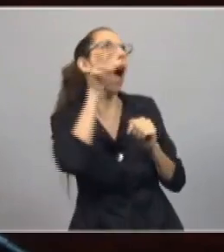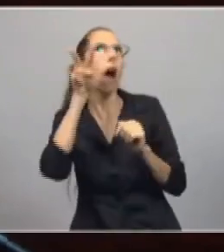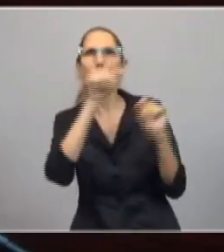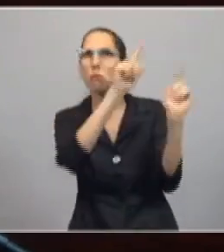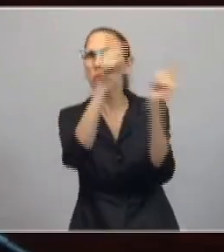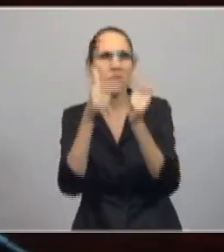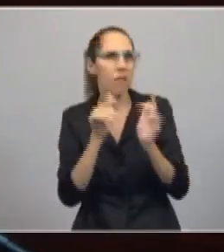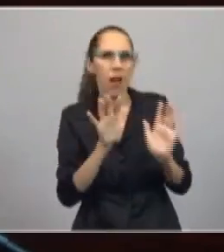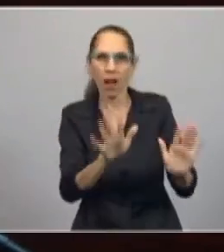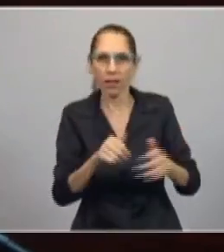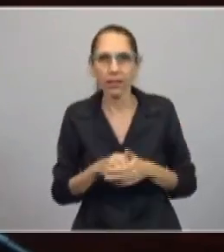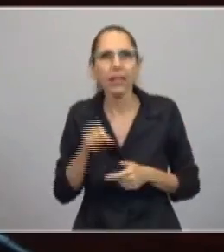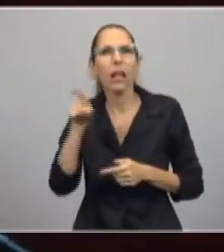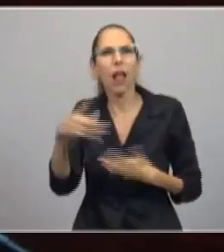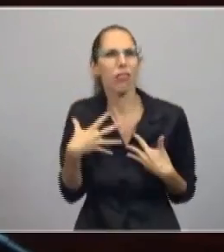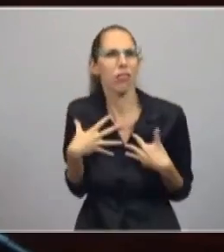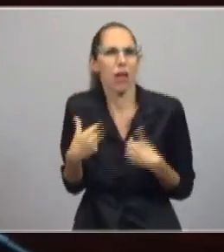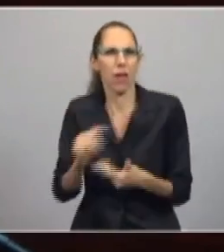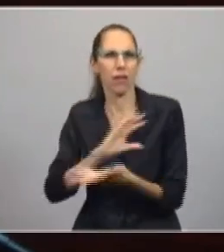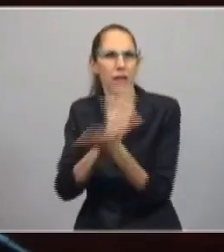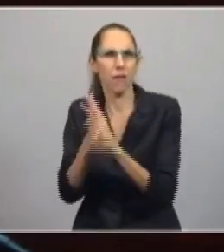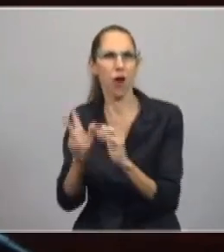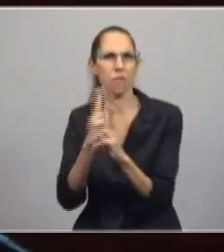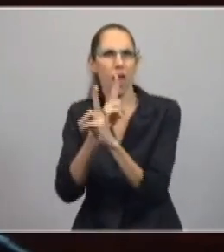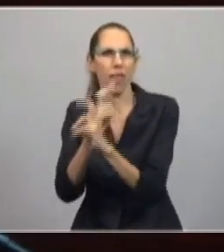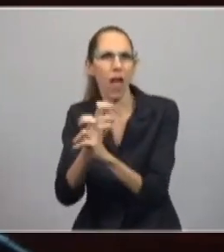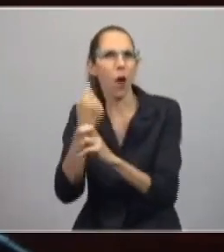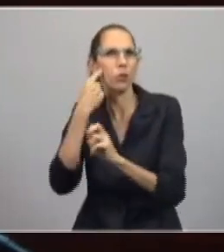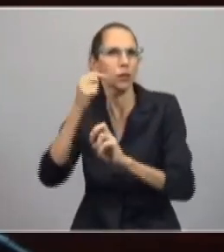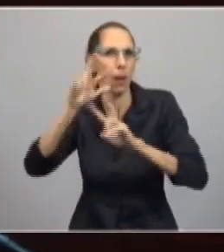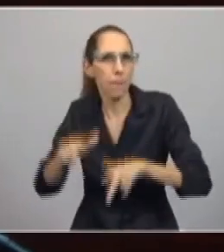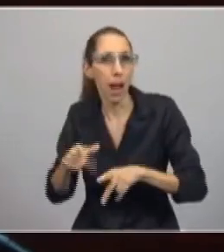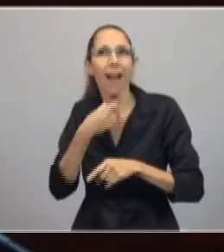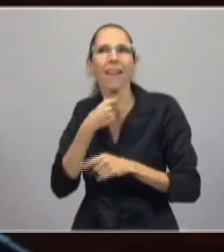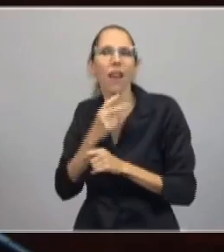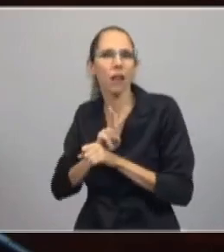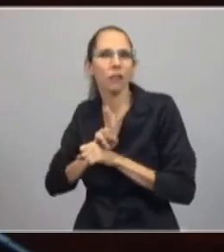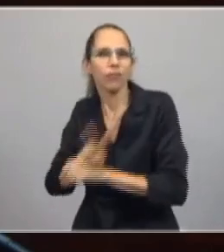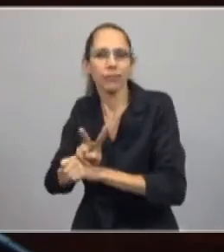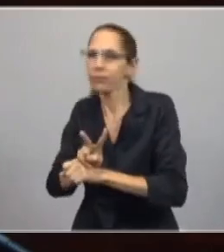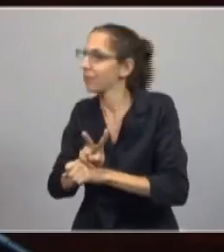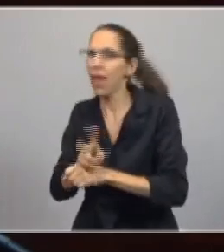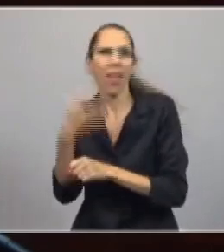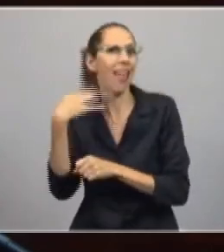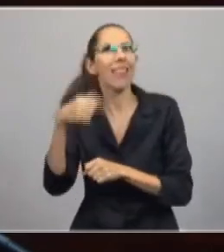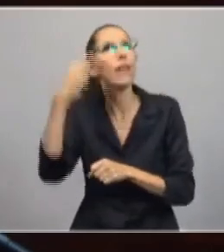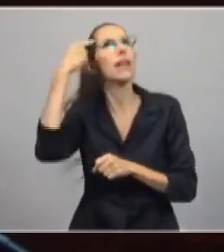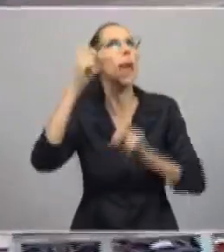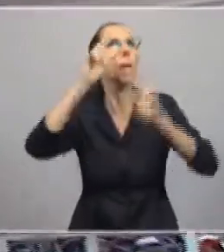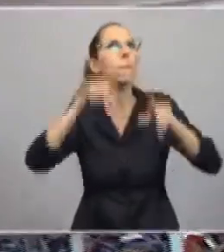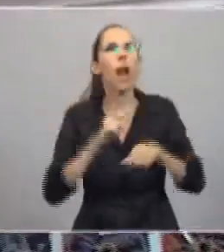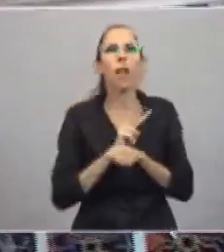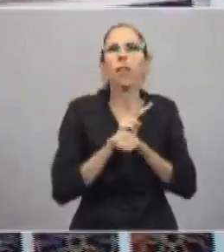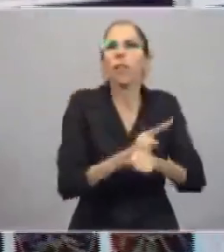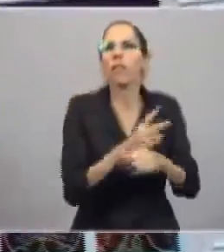la absurda escuela austríaca, lo que el presidente debería defender es la escuela argentina, la nuestra.